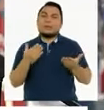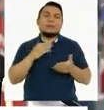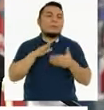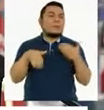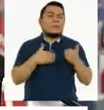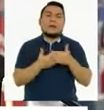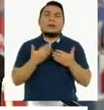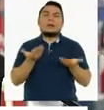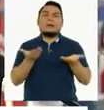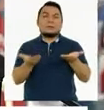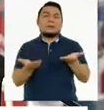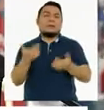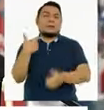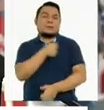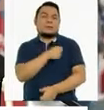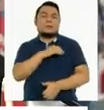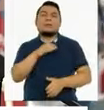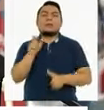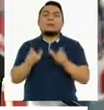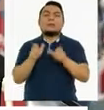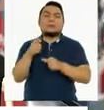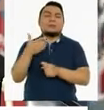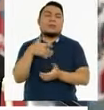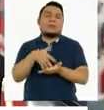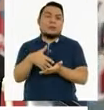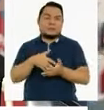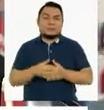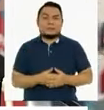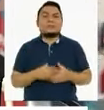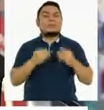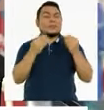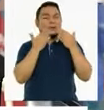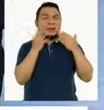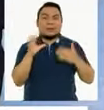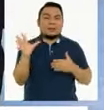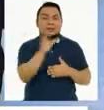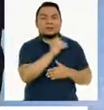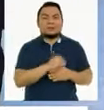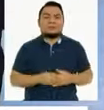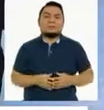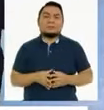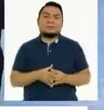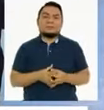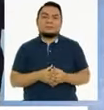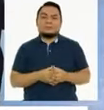para vacunar a todas las personas vulnerables. Muchas gracias a todos.